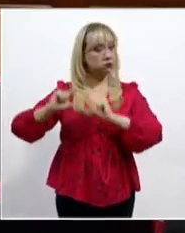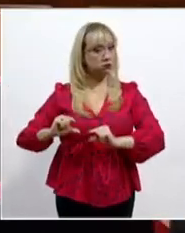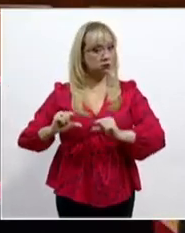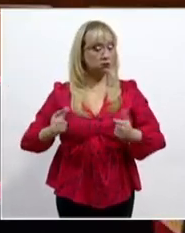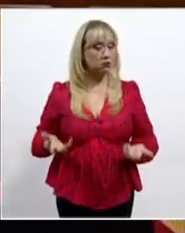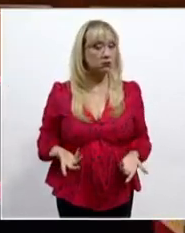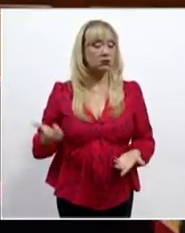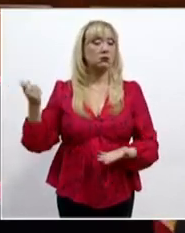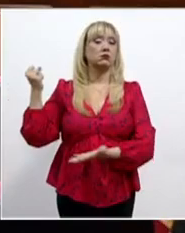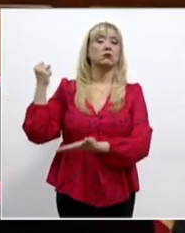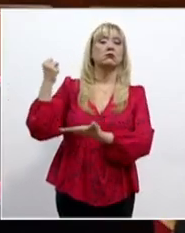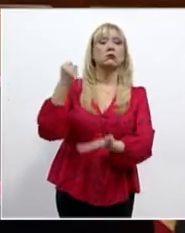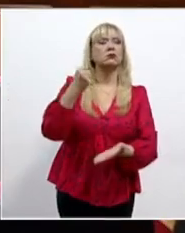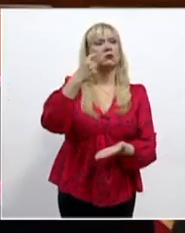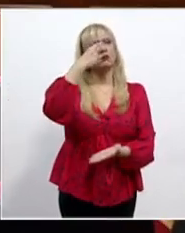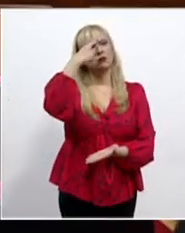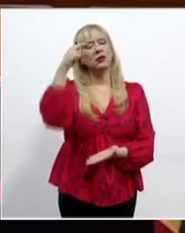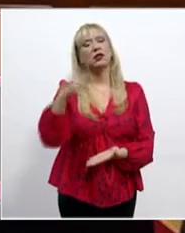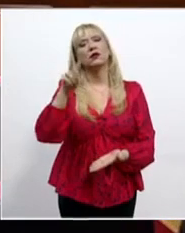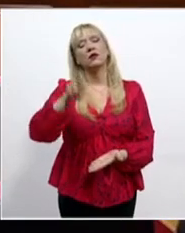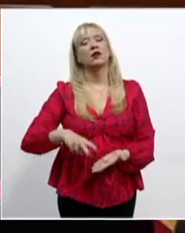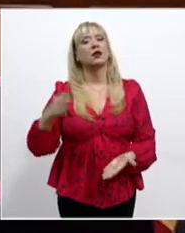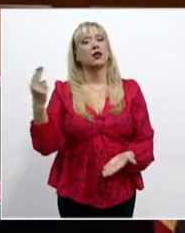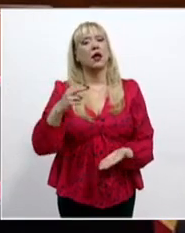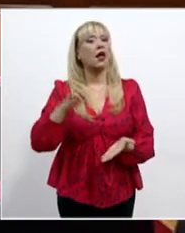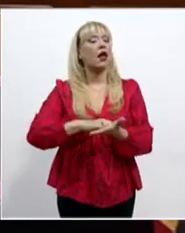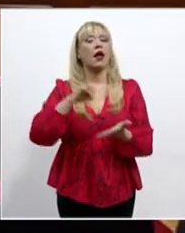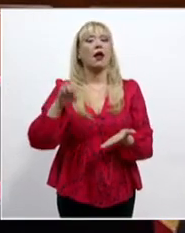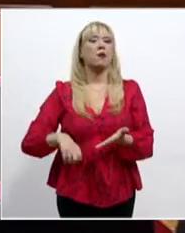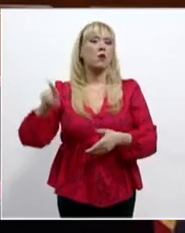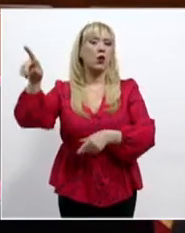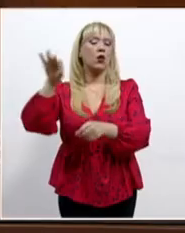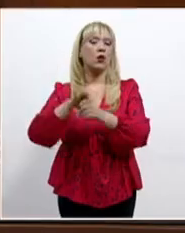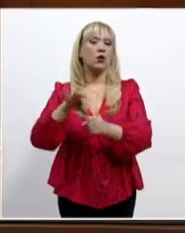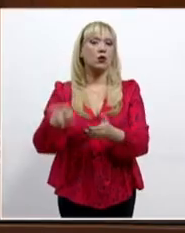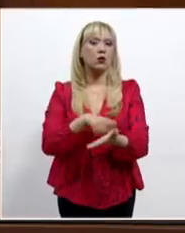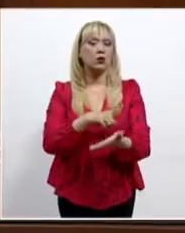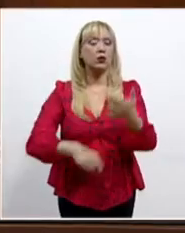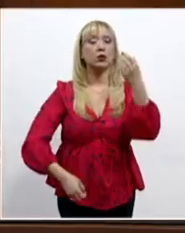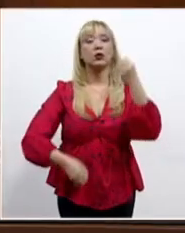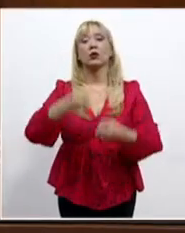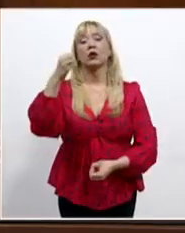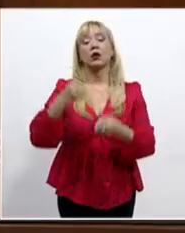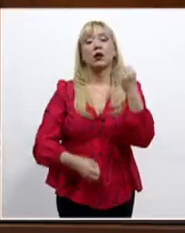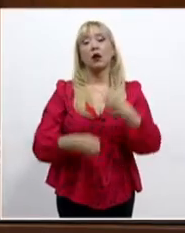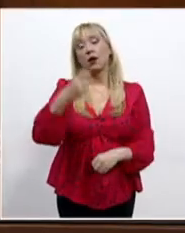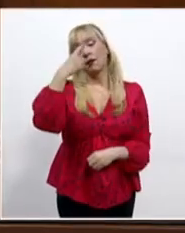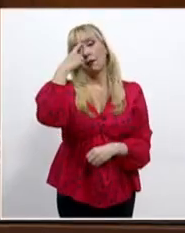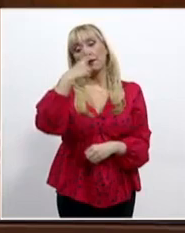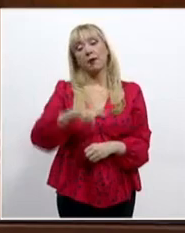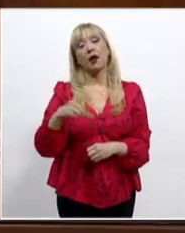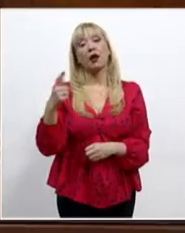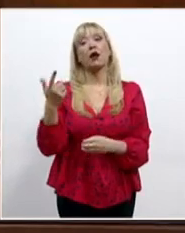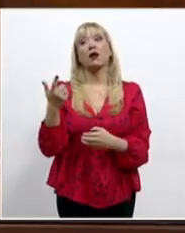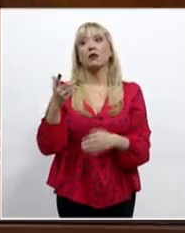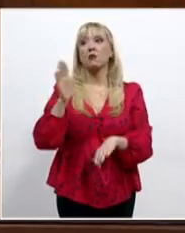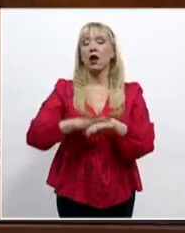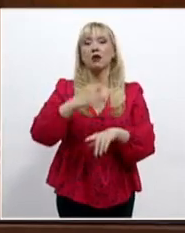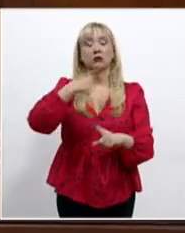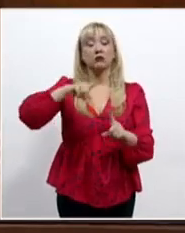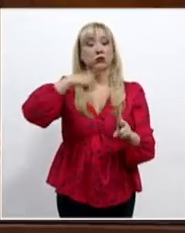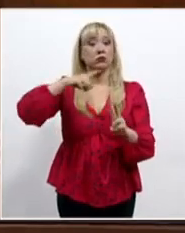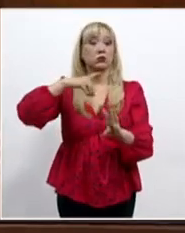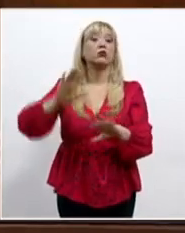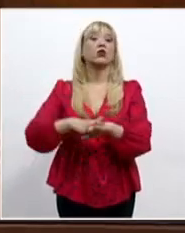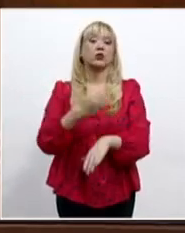presupuesto responde a las necesidades, por ejemplo, del Tribunal Electoral de cubrir el potencial incremento de asuntos que